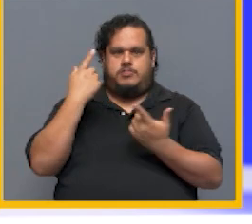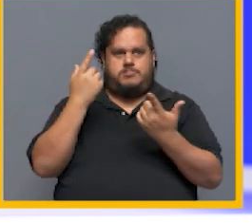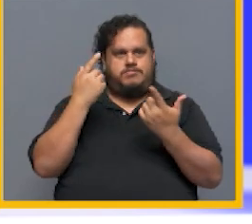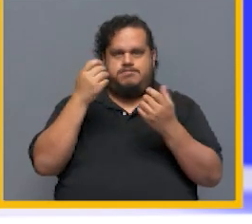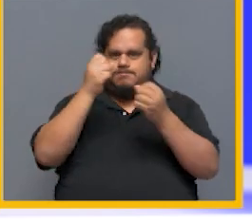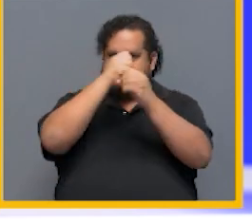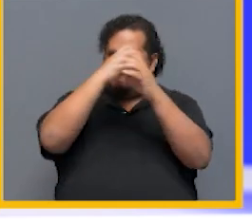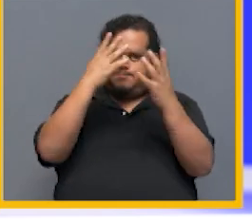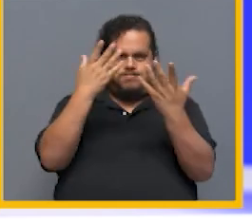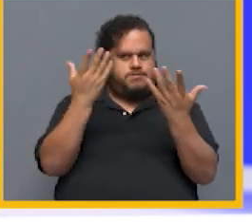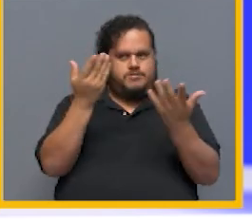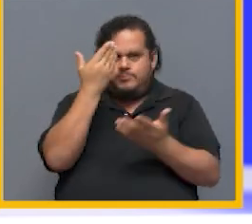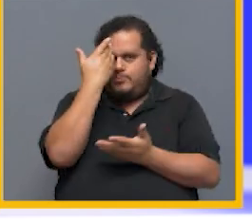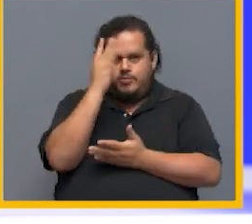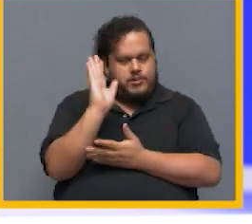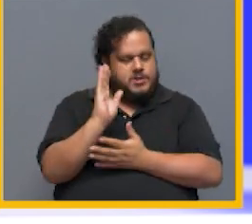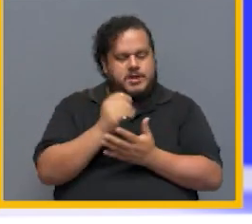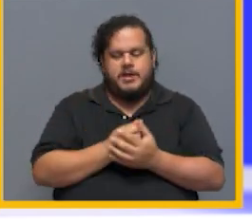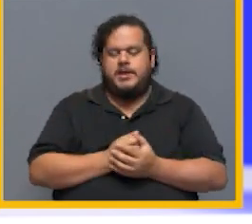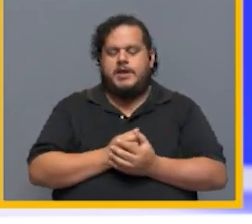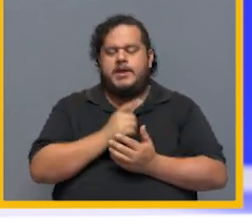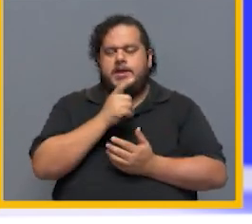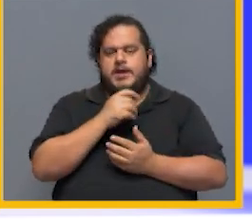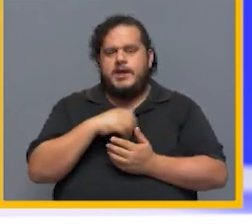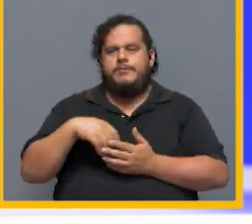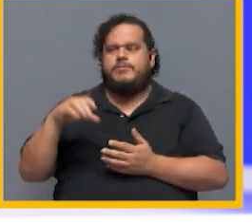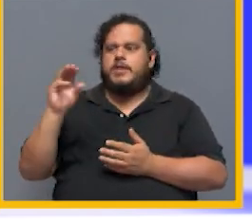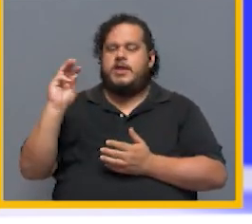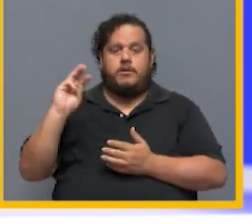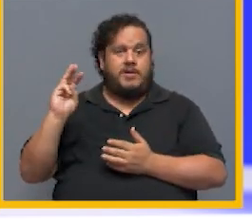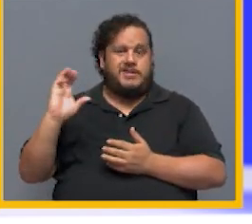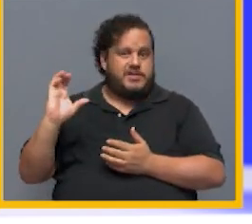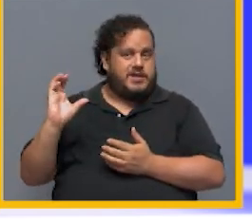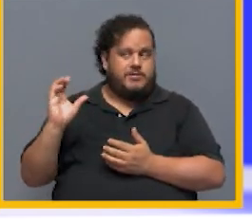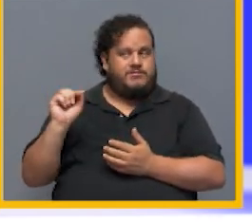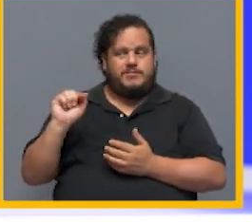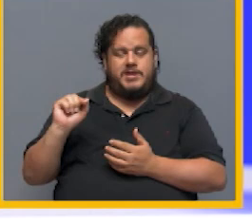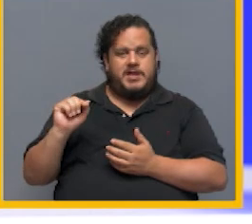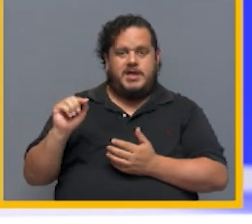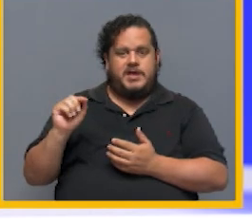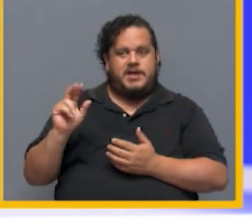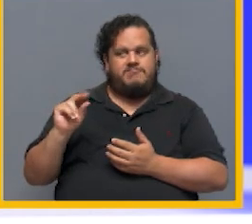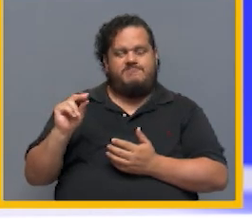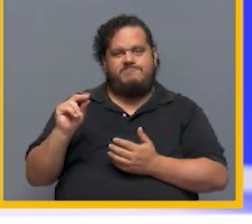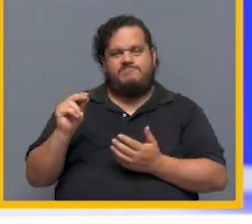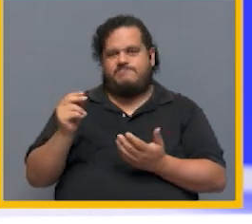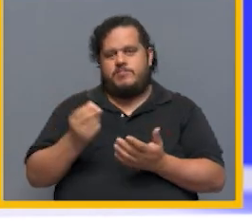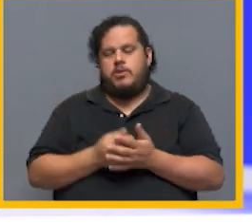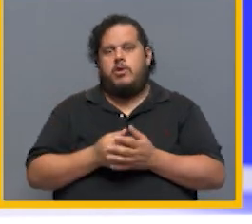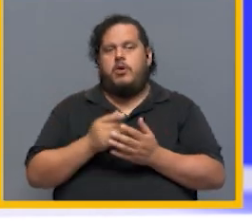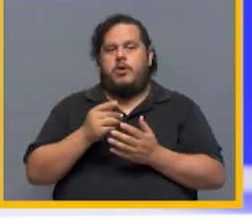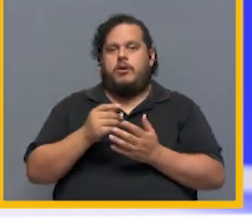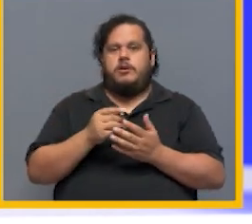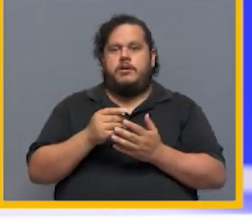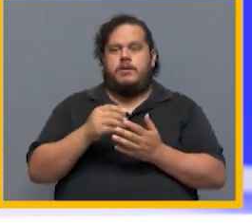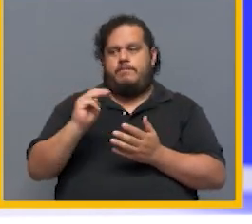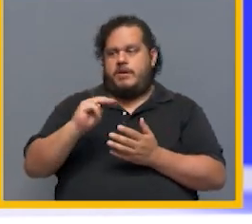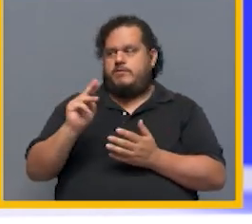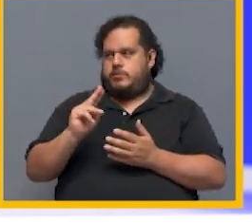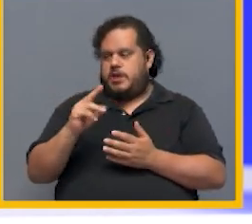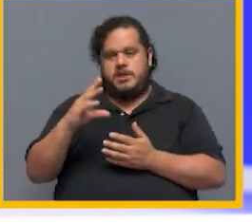de fútbol. Las últimas dos grandes promesas de jovencitos las sacó él, Adrián Alonso Martínez en el Puerto y Manfred Ugalde